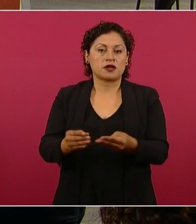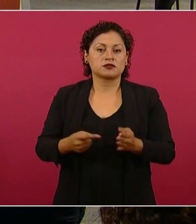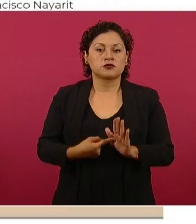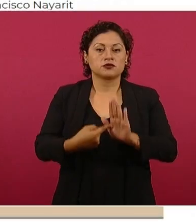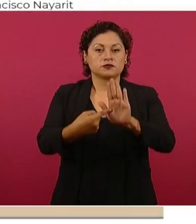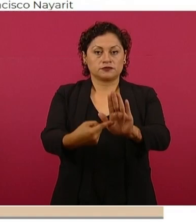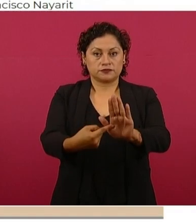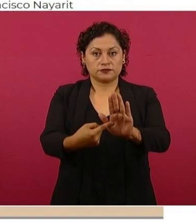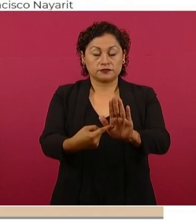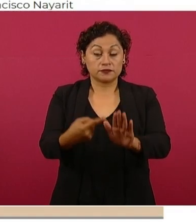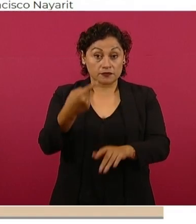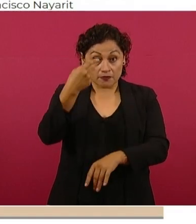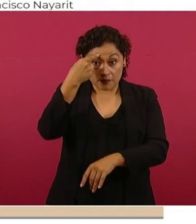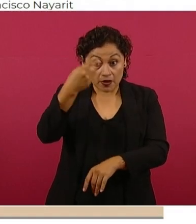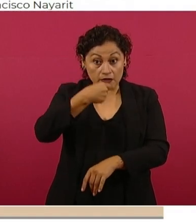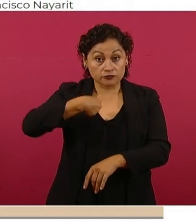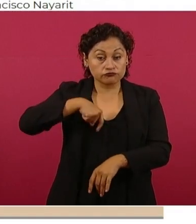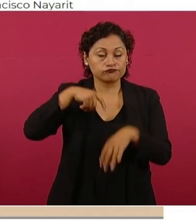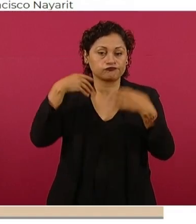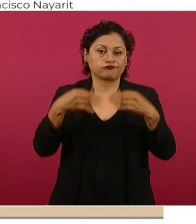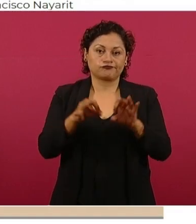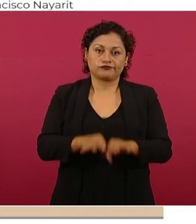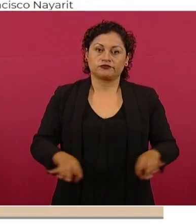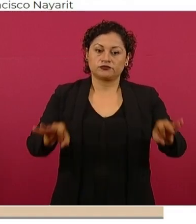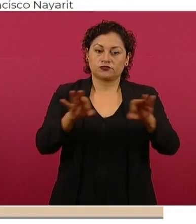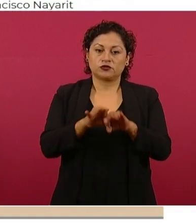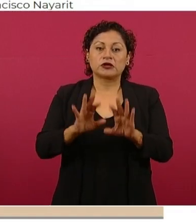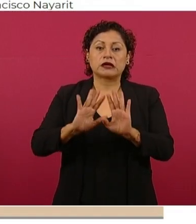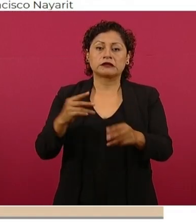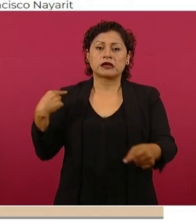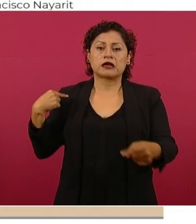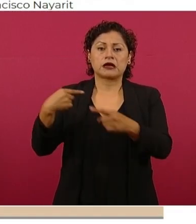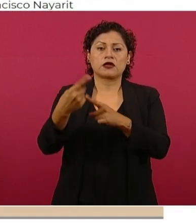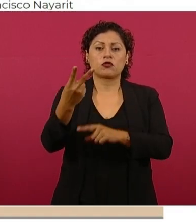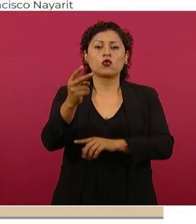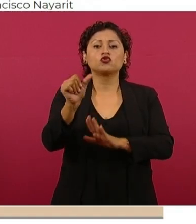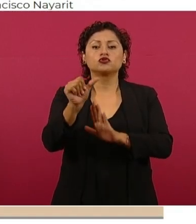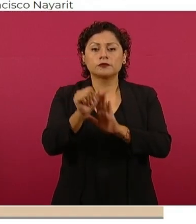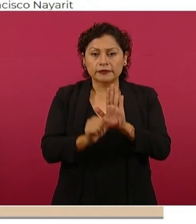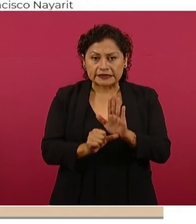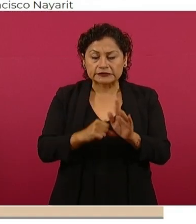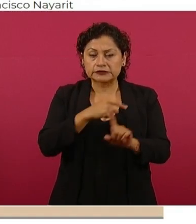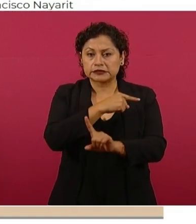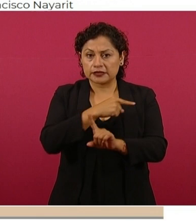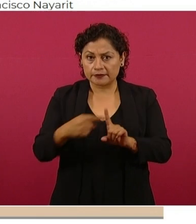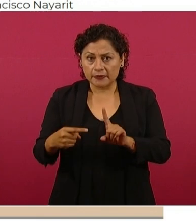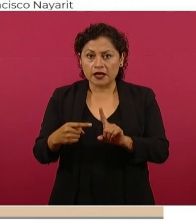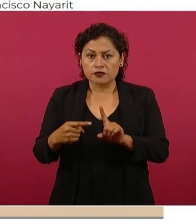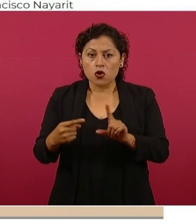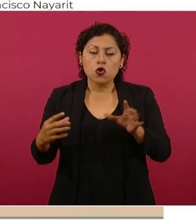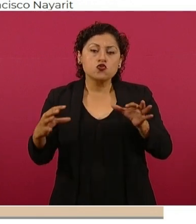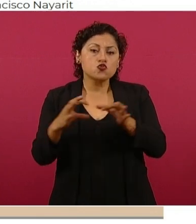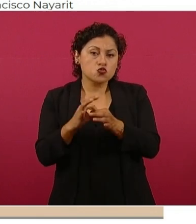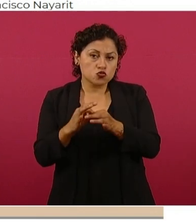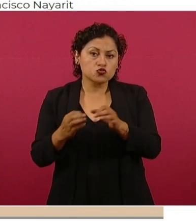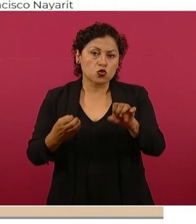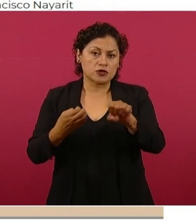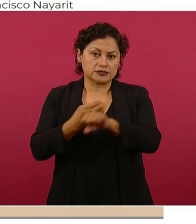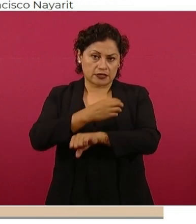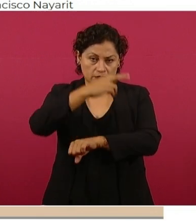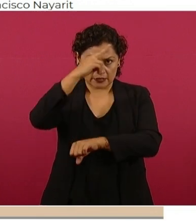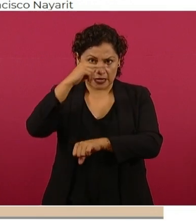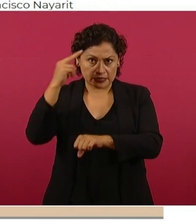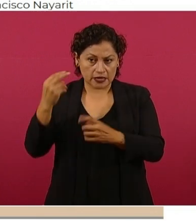es para nosotros muy importante. Tenemos ya 2 meses y medio operando el sistema estatal de Nayarit, y en esos